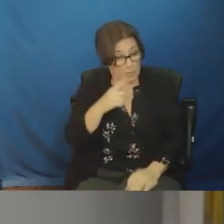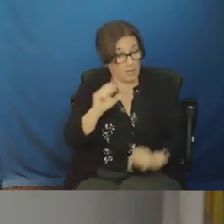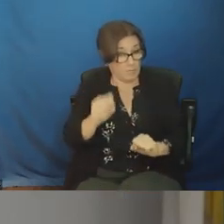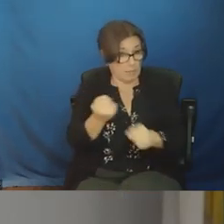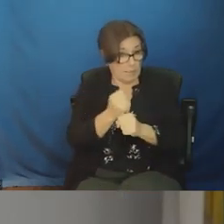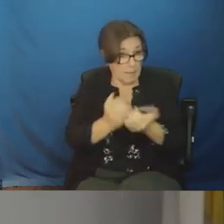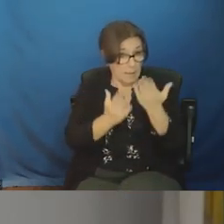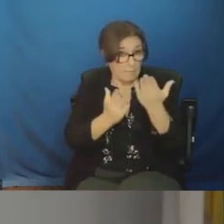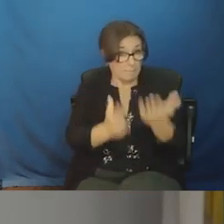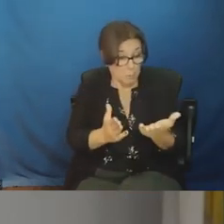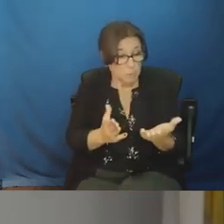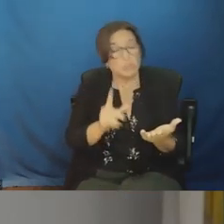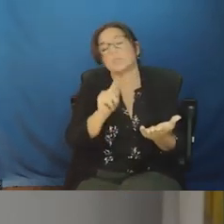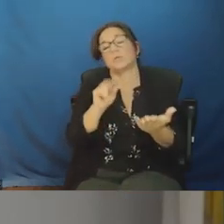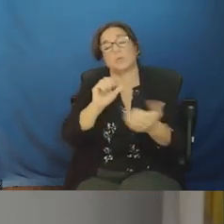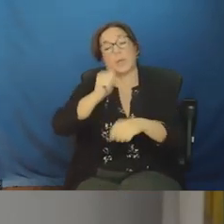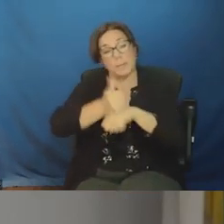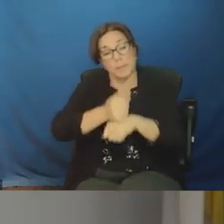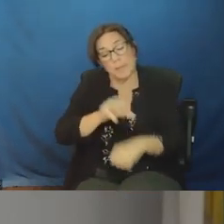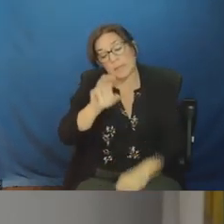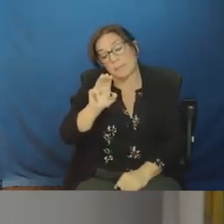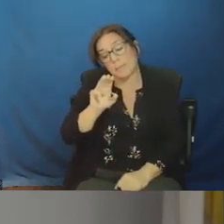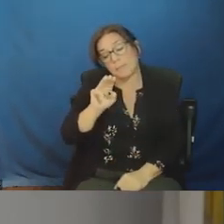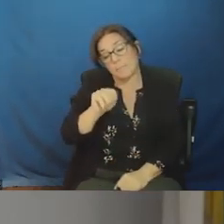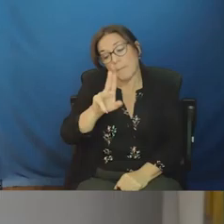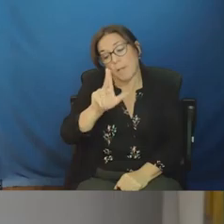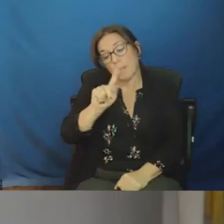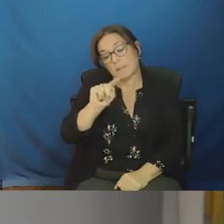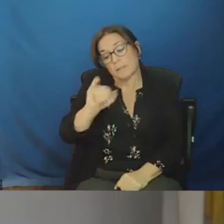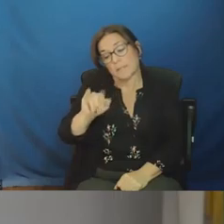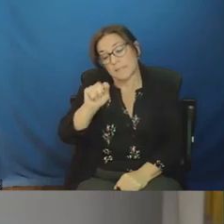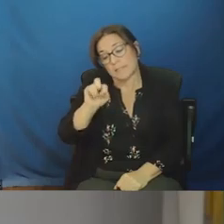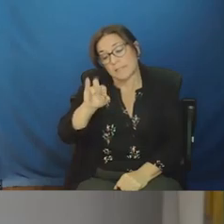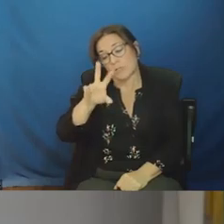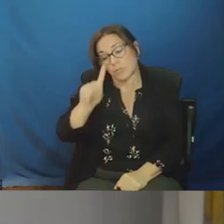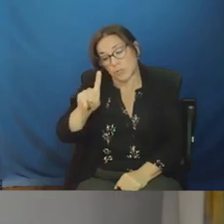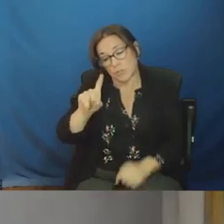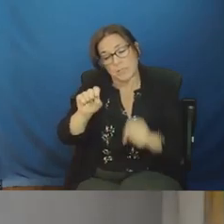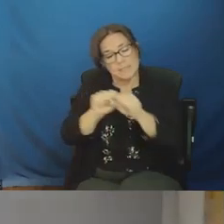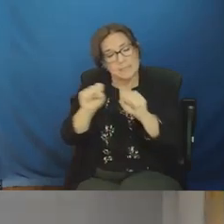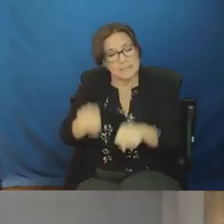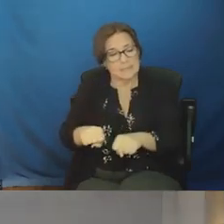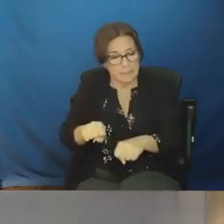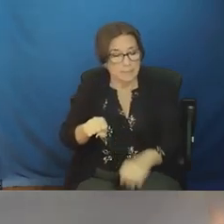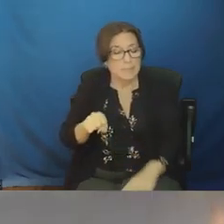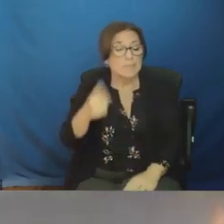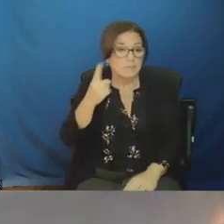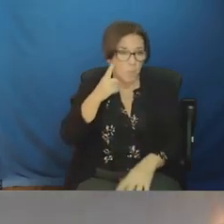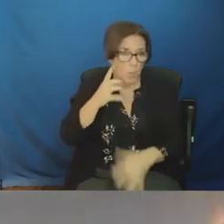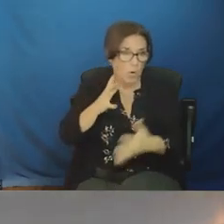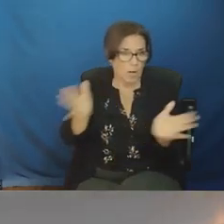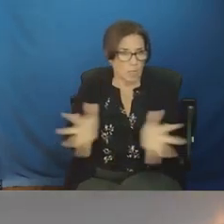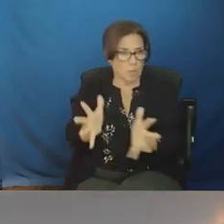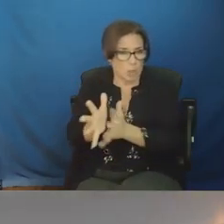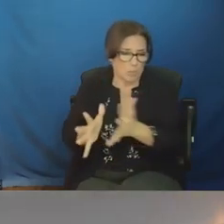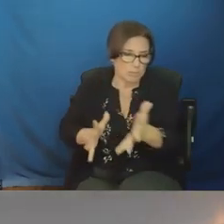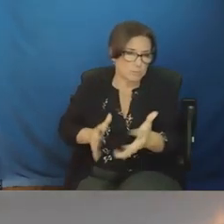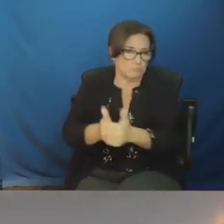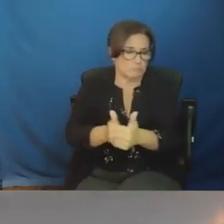hay una moción para aprobar estos puestos para implementar sistemas de apoyo de varios niveles para atender la